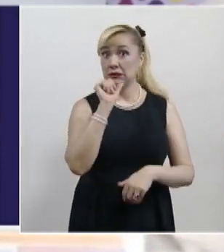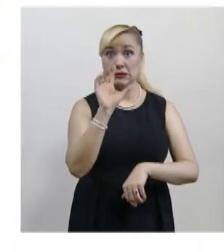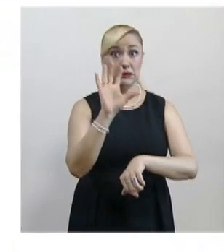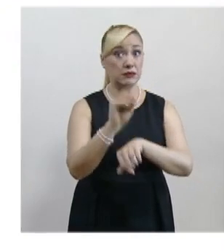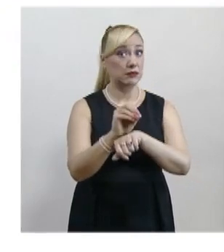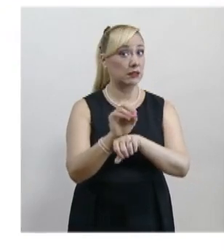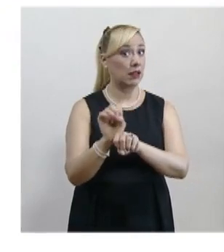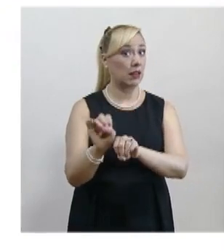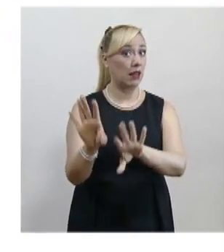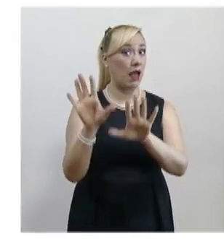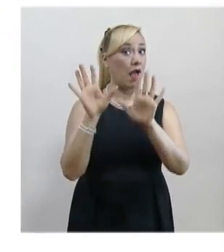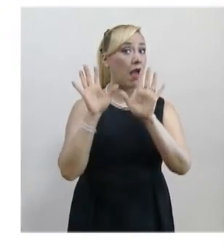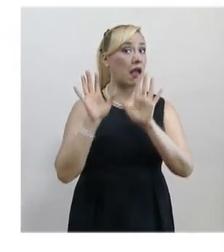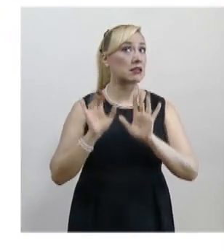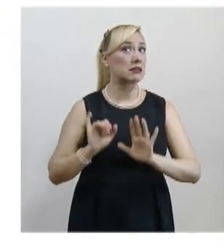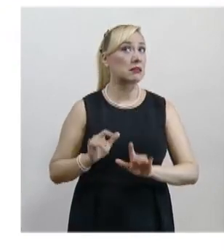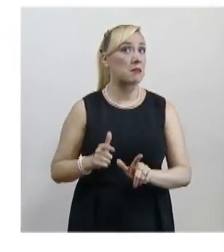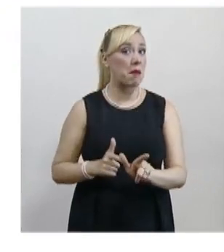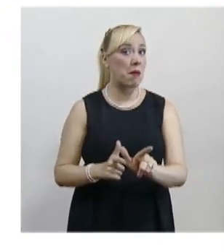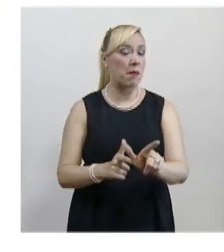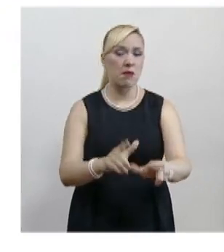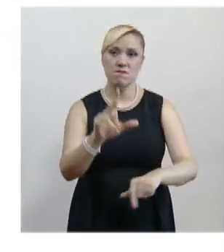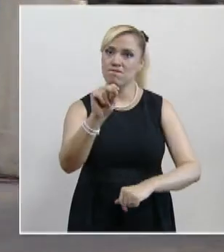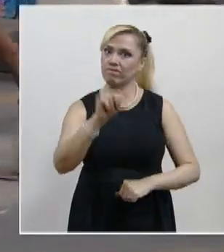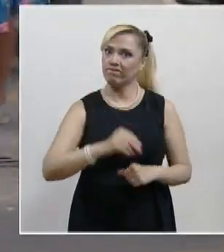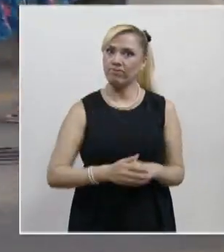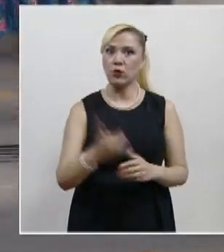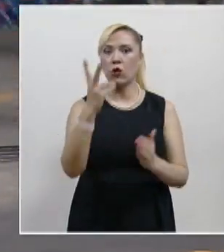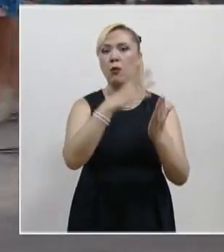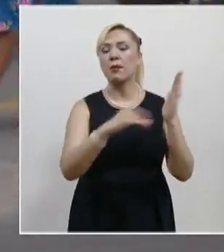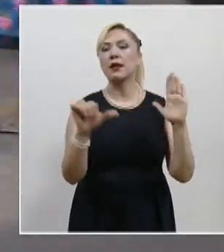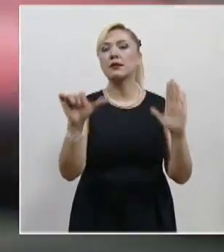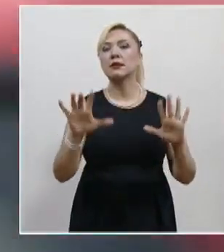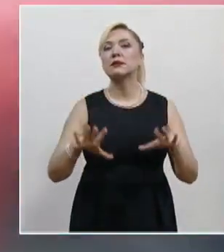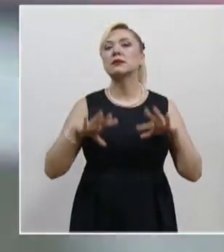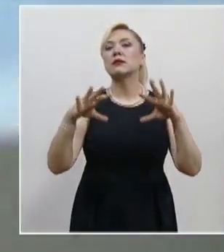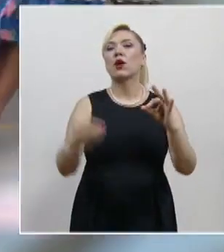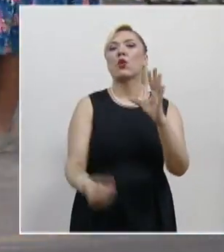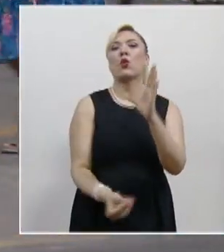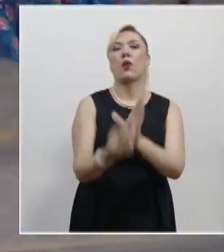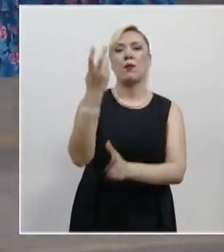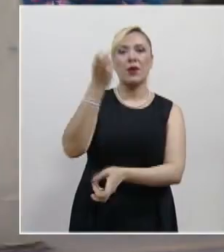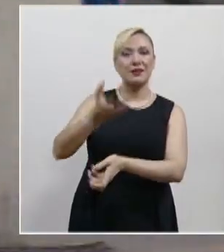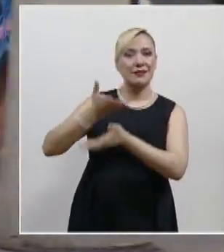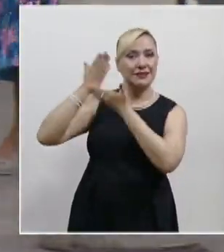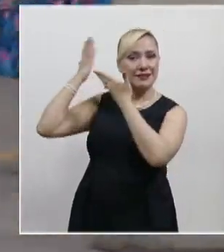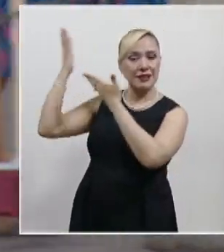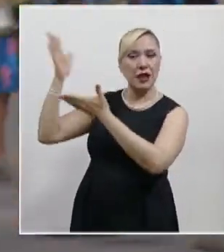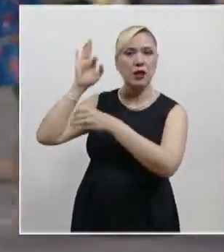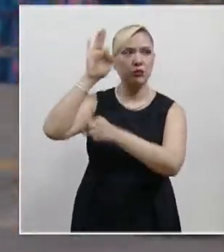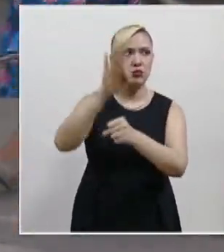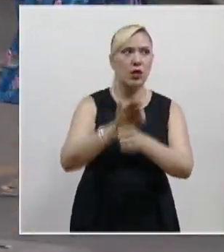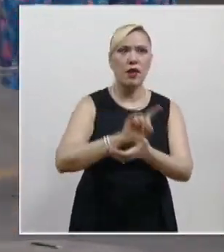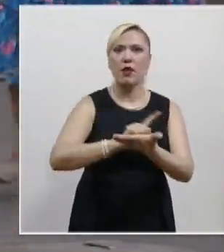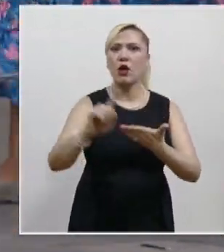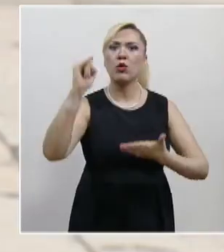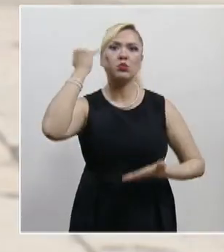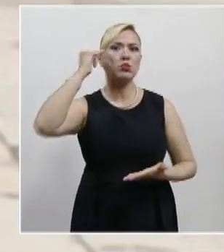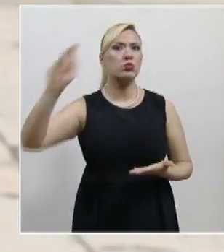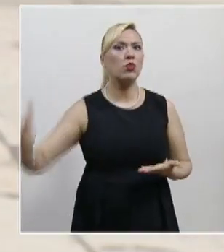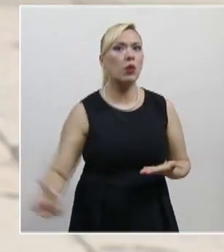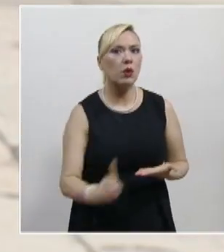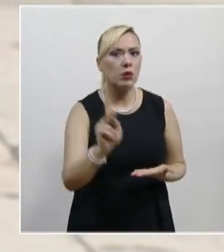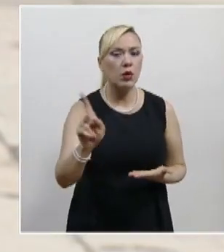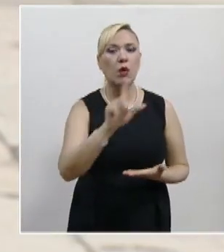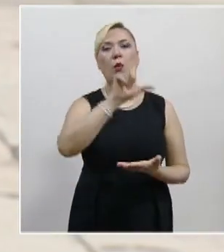permitir. En 2016 se creó la Defensoría Pública Electoral para la defensa de los derechos políticos de los pueblos indígenas y